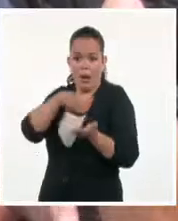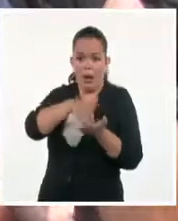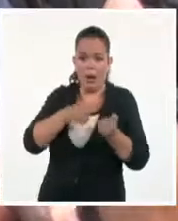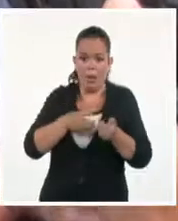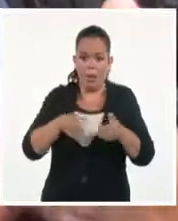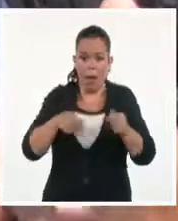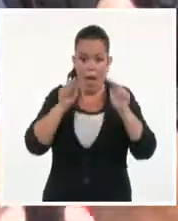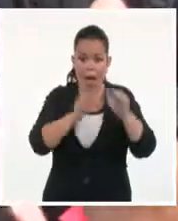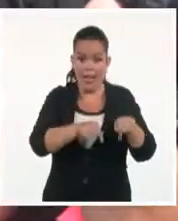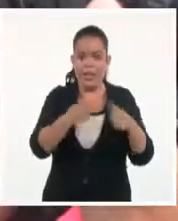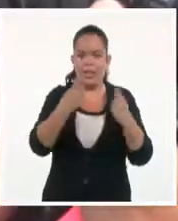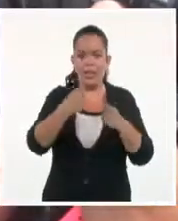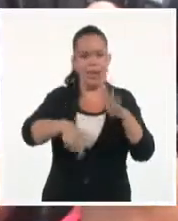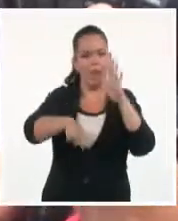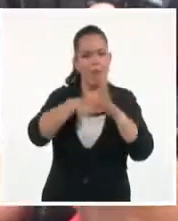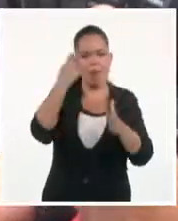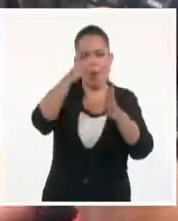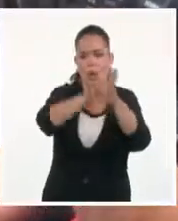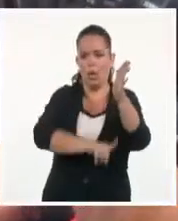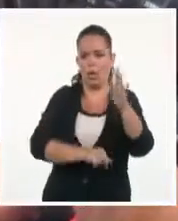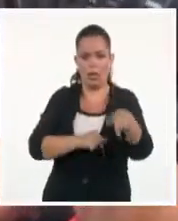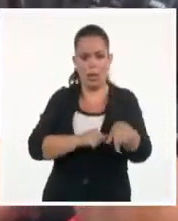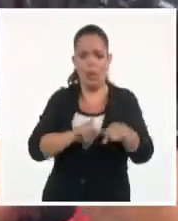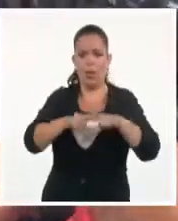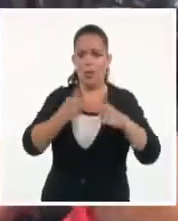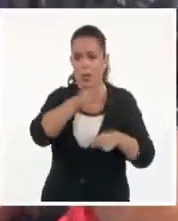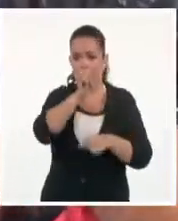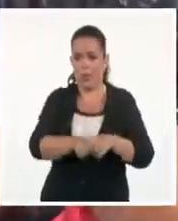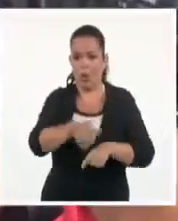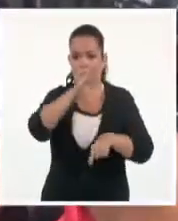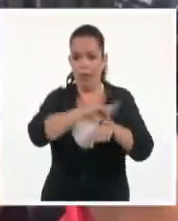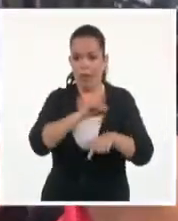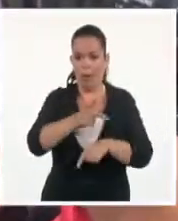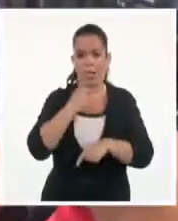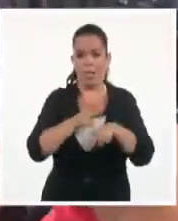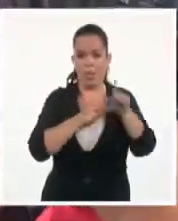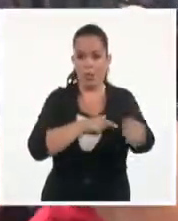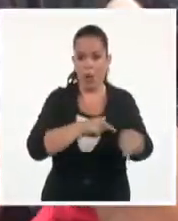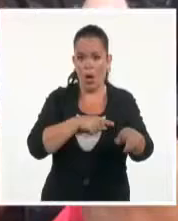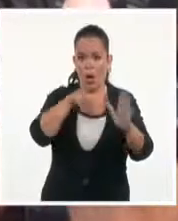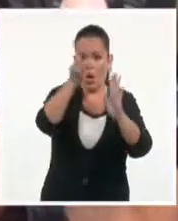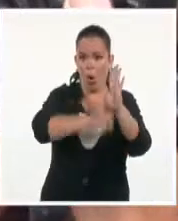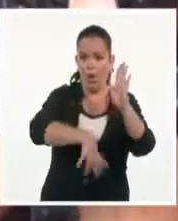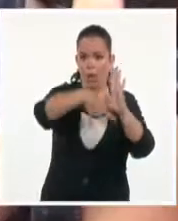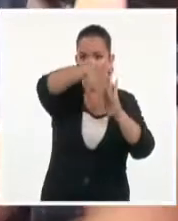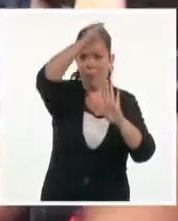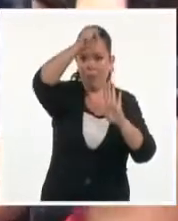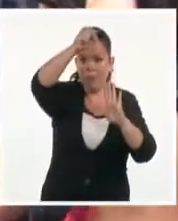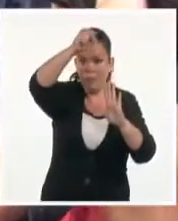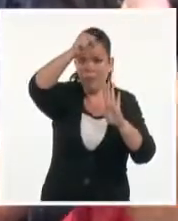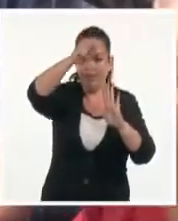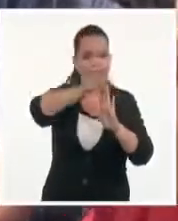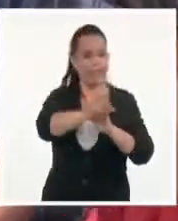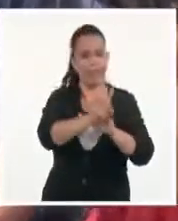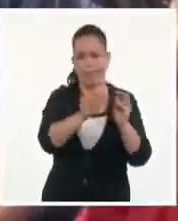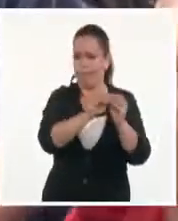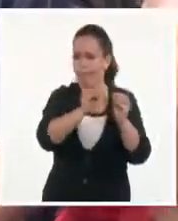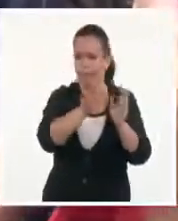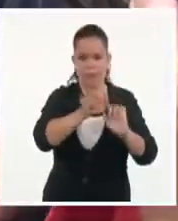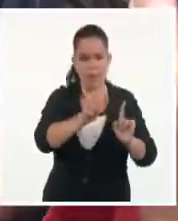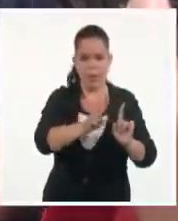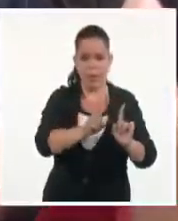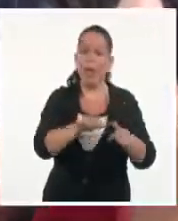donde no hay pacientes no se vaya la corriente. Por lo tanto, los circuitos que podemos apagar en todo el país cada vez son menos. Y por